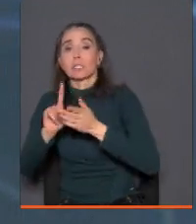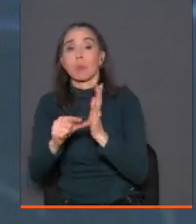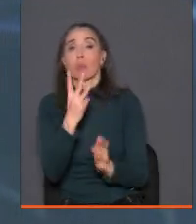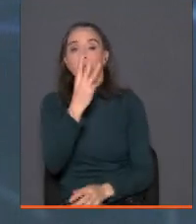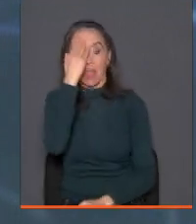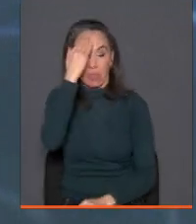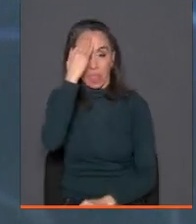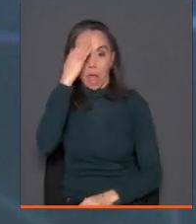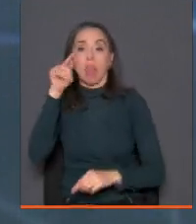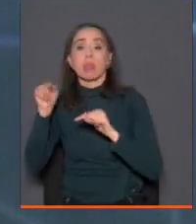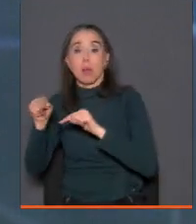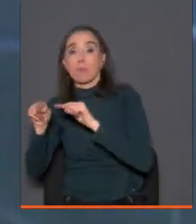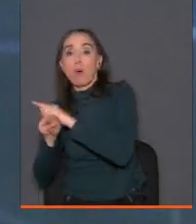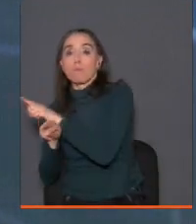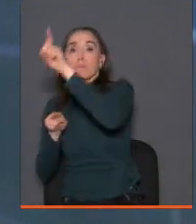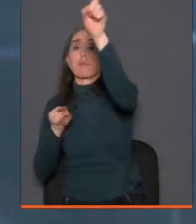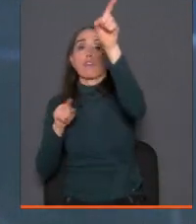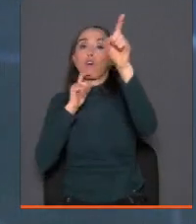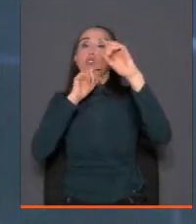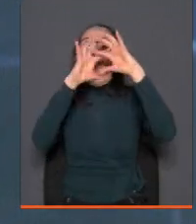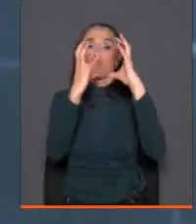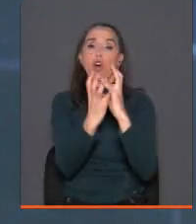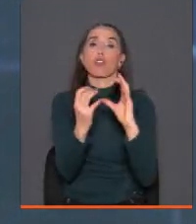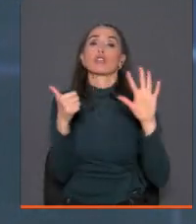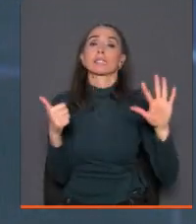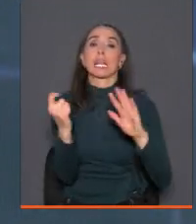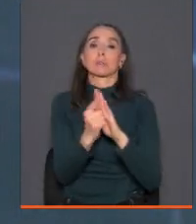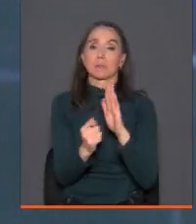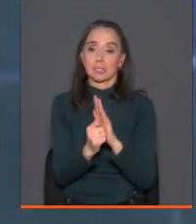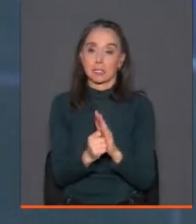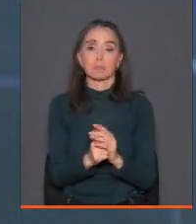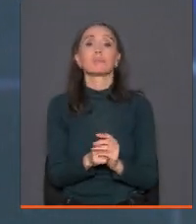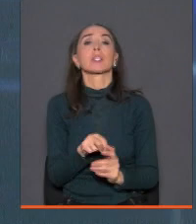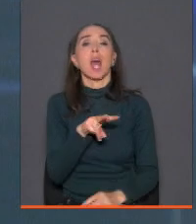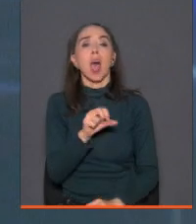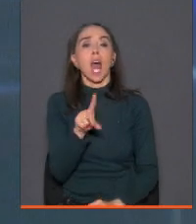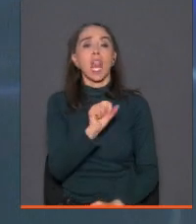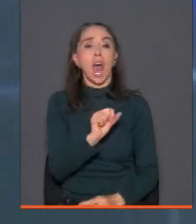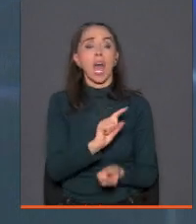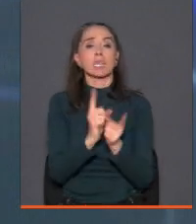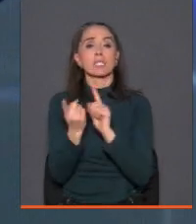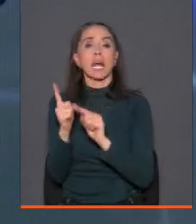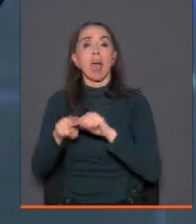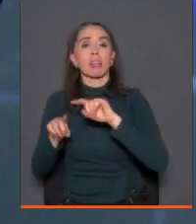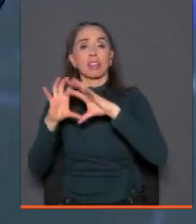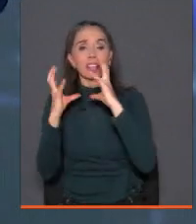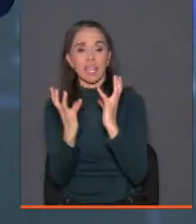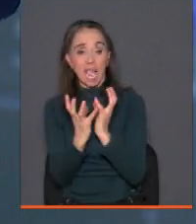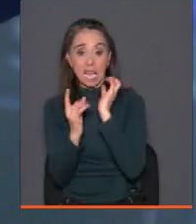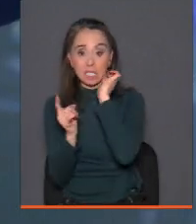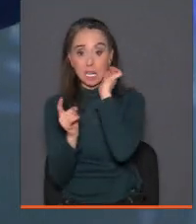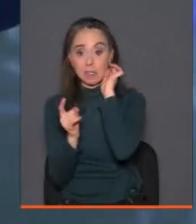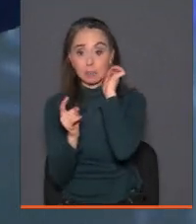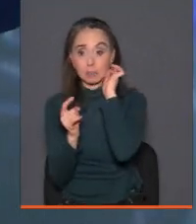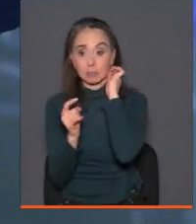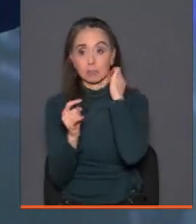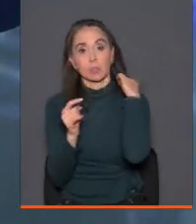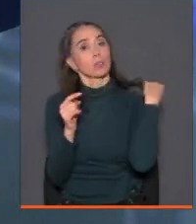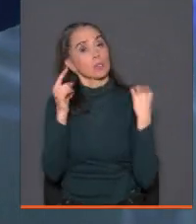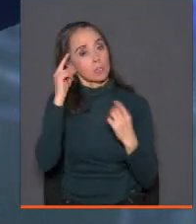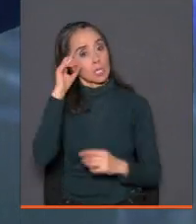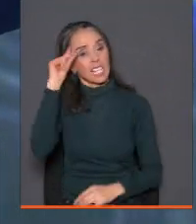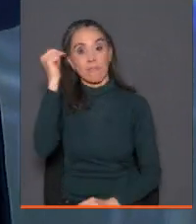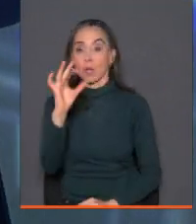Ya, y de la NASA a nuestro planeta Tierra, ¿para dónde nos vamos ahora? Volvemos a nuestro planeta con un invento espectacular. ¿Tú has